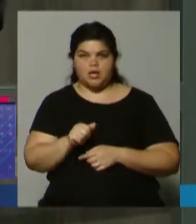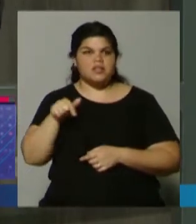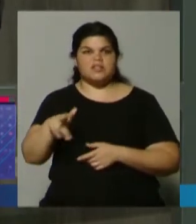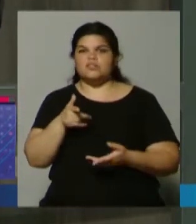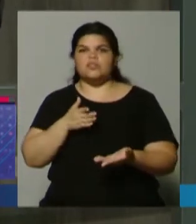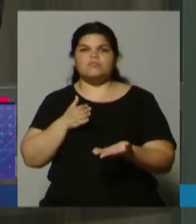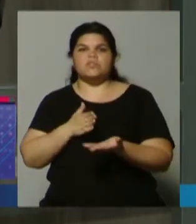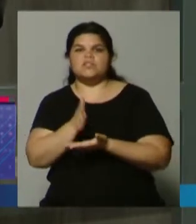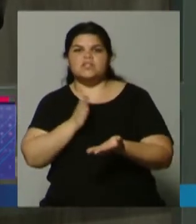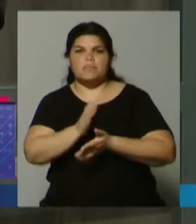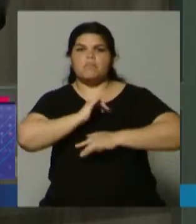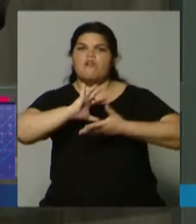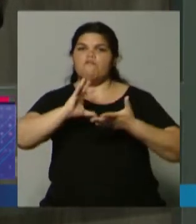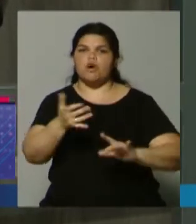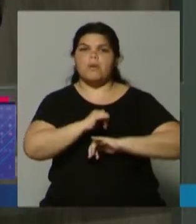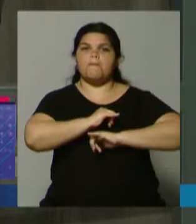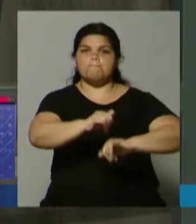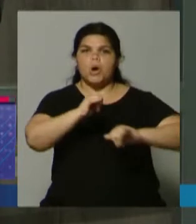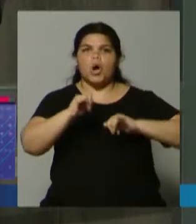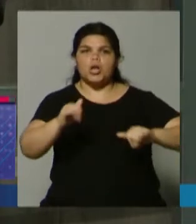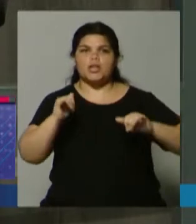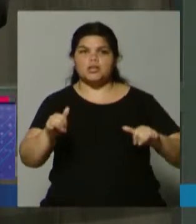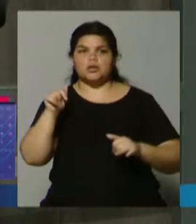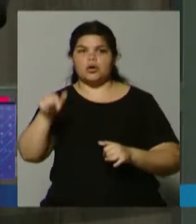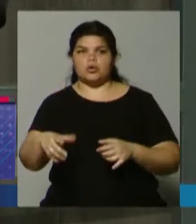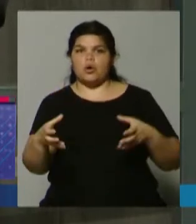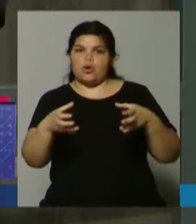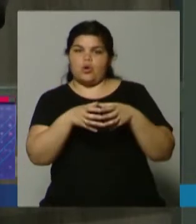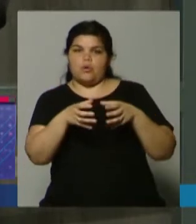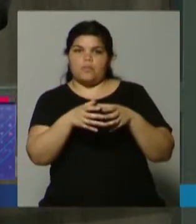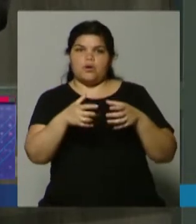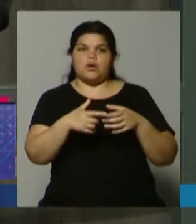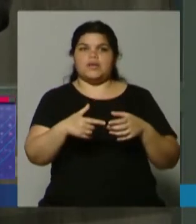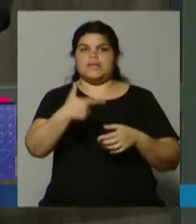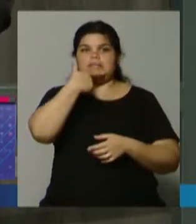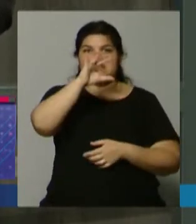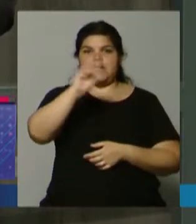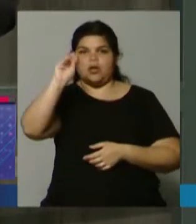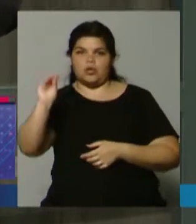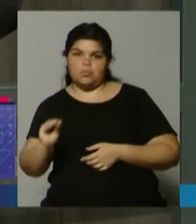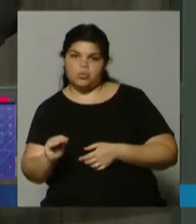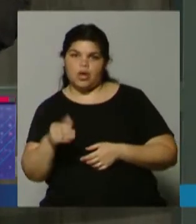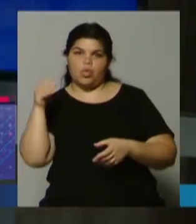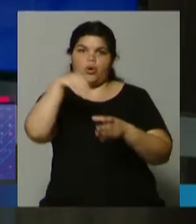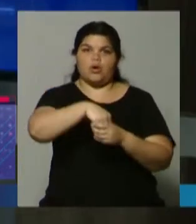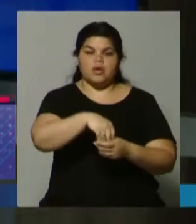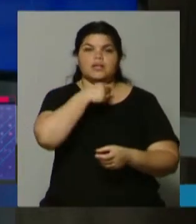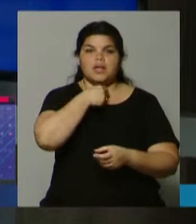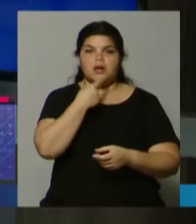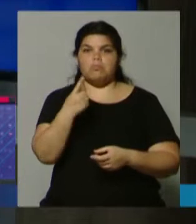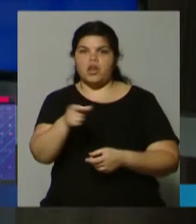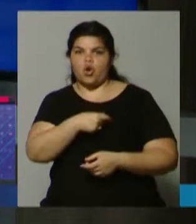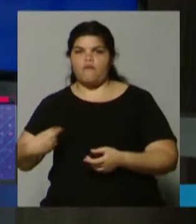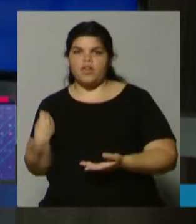hablar de estar presentes en la legislatura y no hacer tanto hincapié en que ella era la candidata a gobernadora, ¿no? Claro. Bueno, creo que fue un